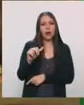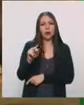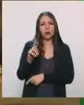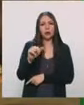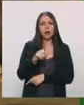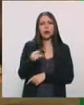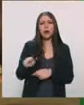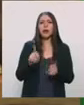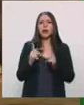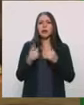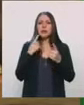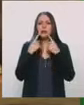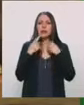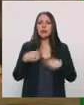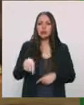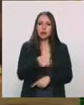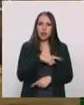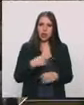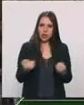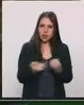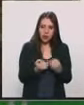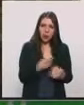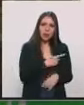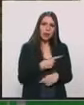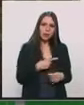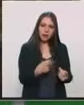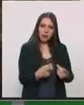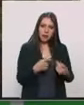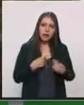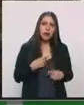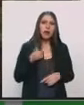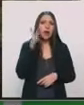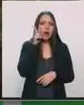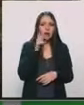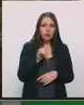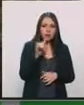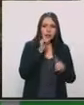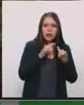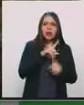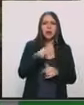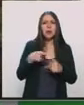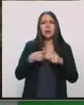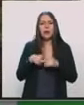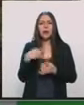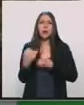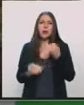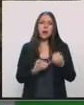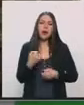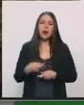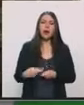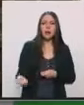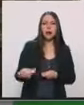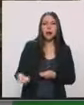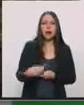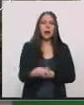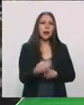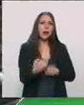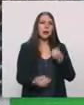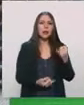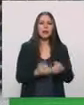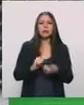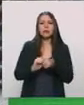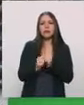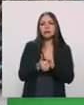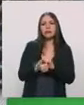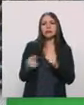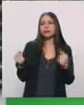oye, pero a nosotros también nos toca algo de alcohol. Luego comienzan a jugar barajas y se pelean por ahí, y entre una cosa